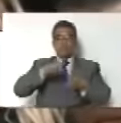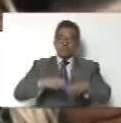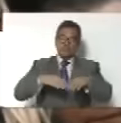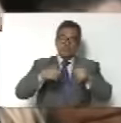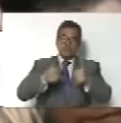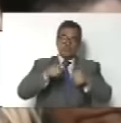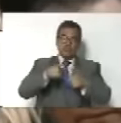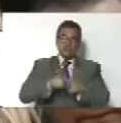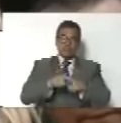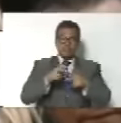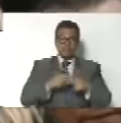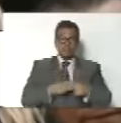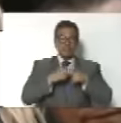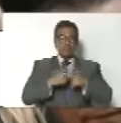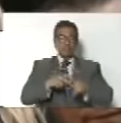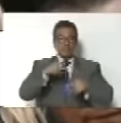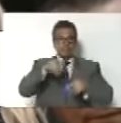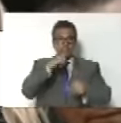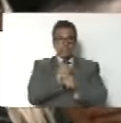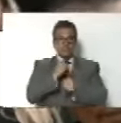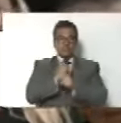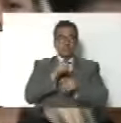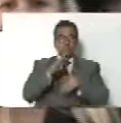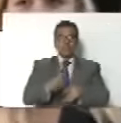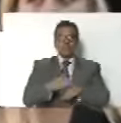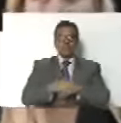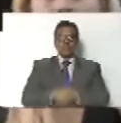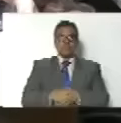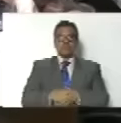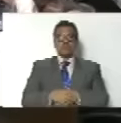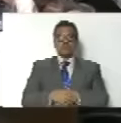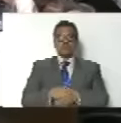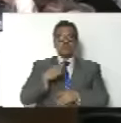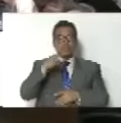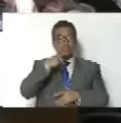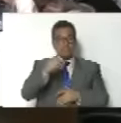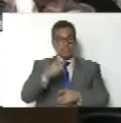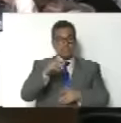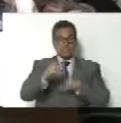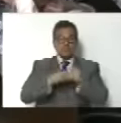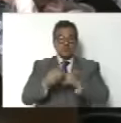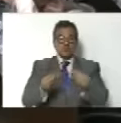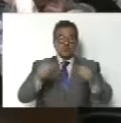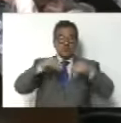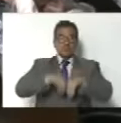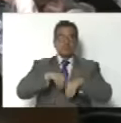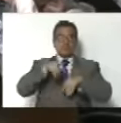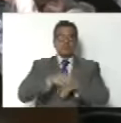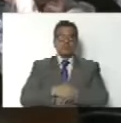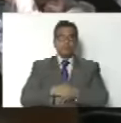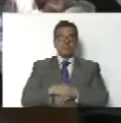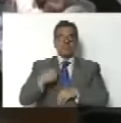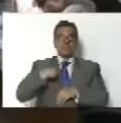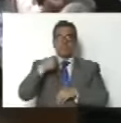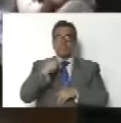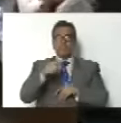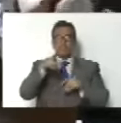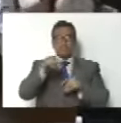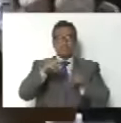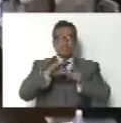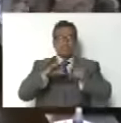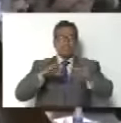rescatar el valor del trabajo. Como se trata de un acuerdo, no voy a